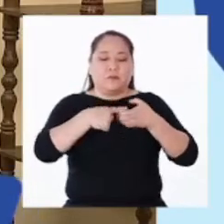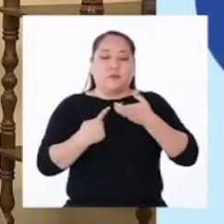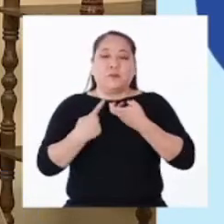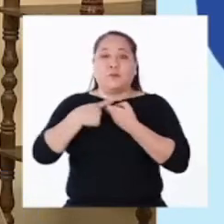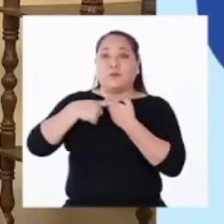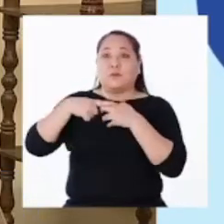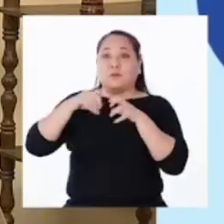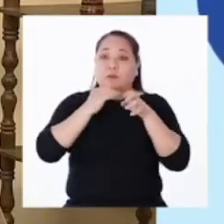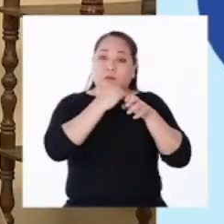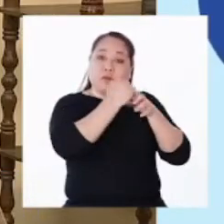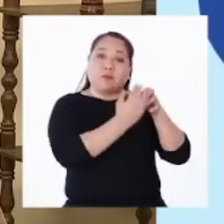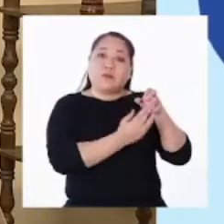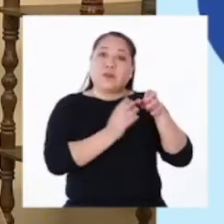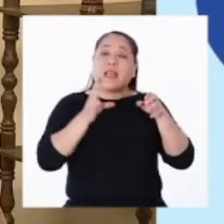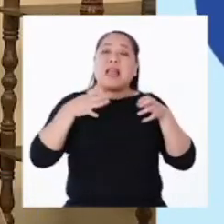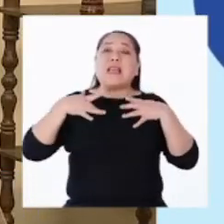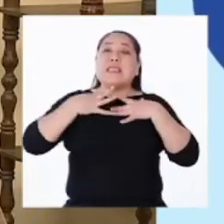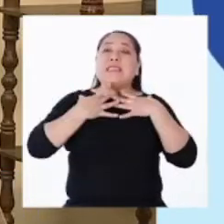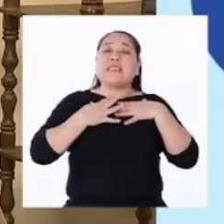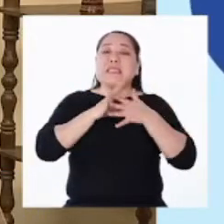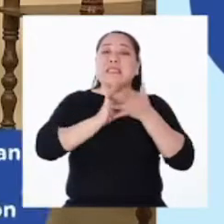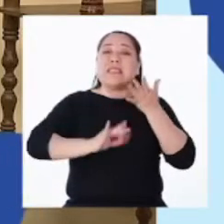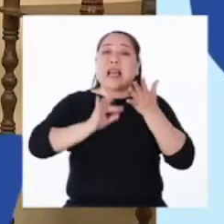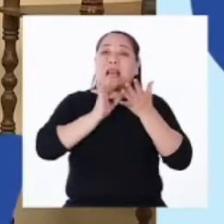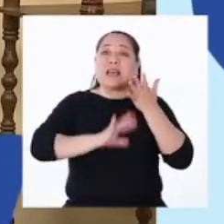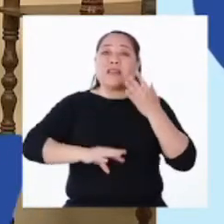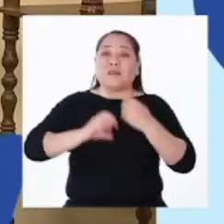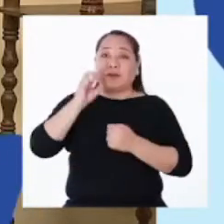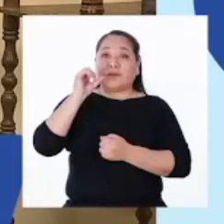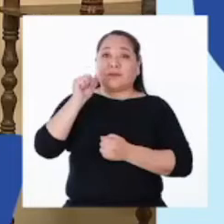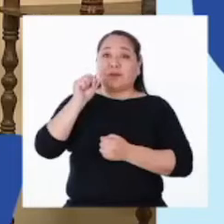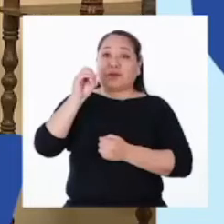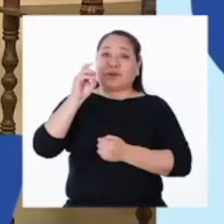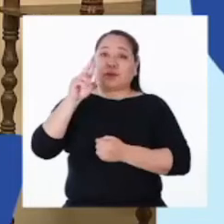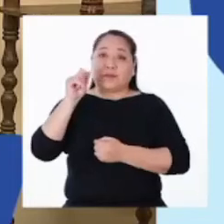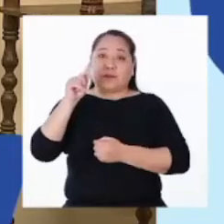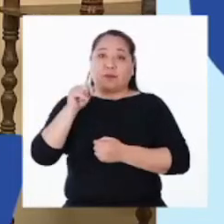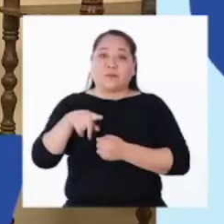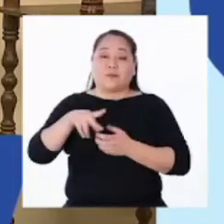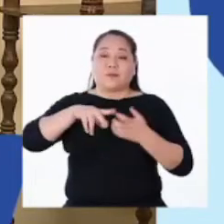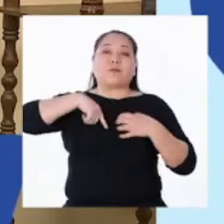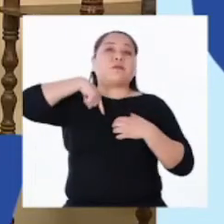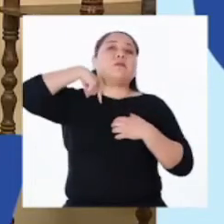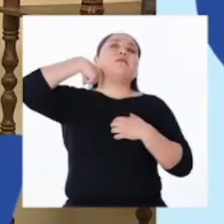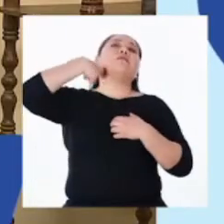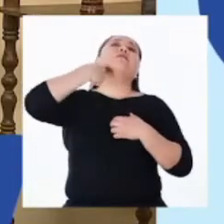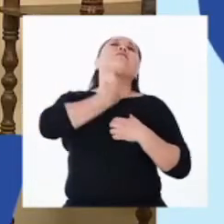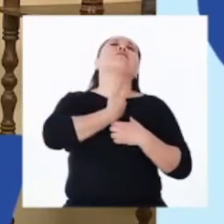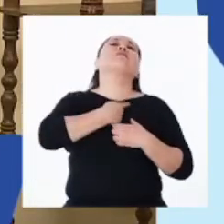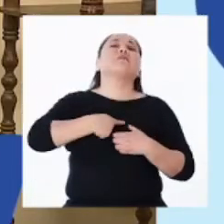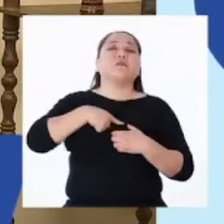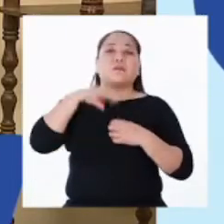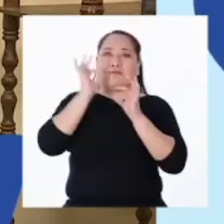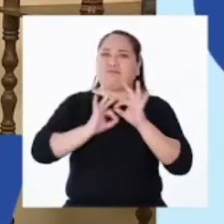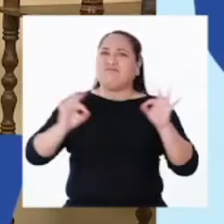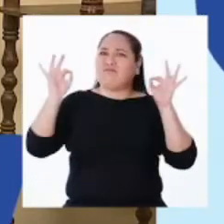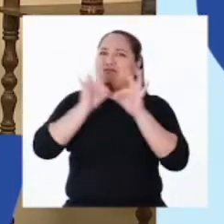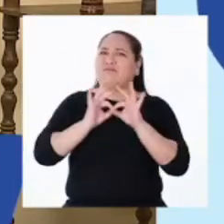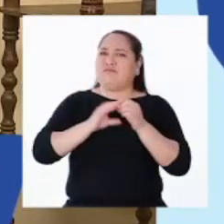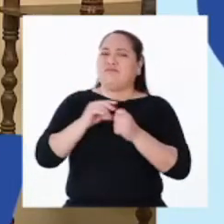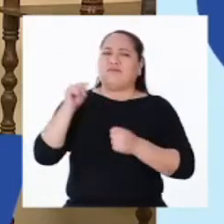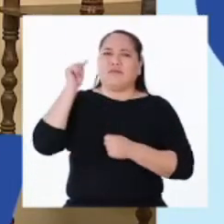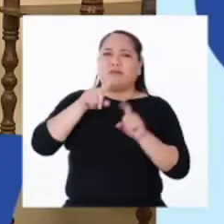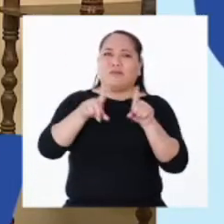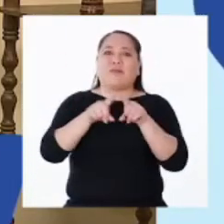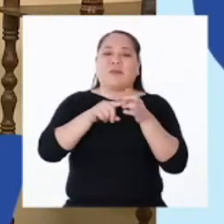aorta, uno de los vasos más importantes, y también a través de las arterias coronarias que nutren y llevan a